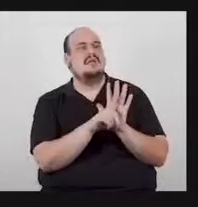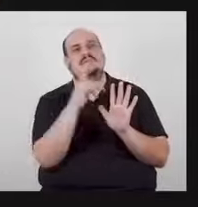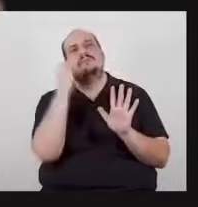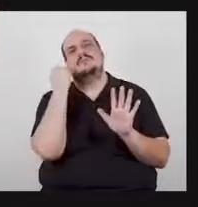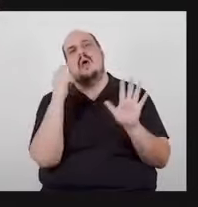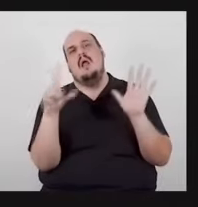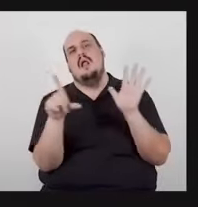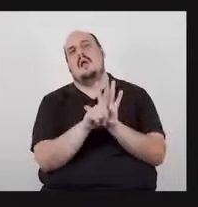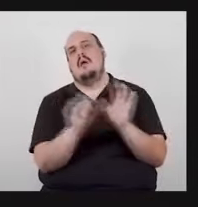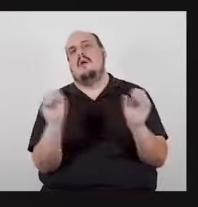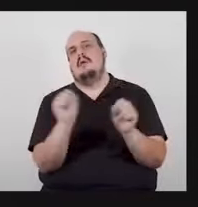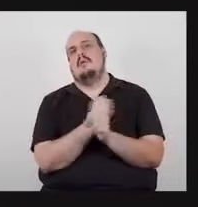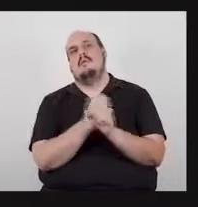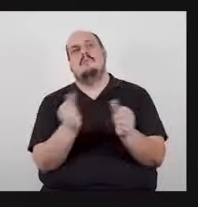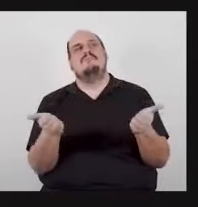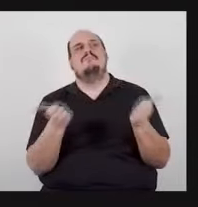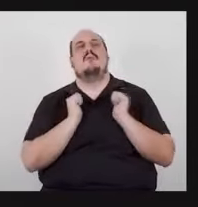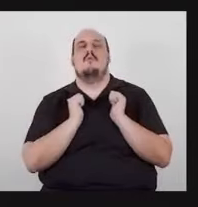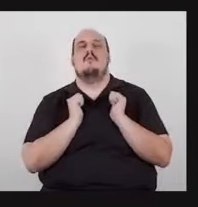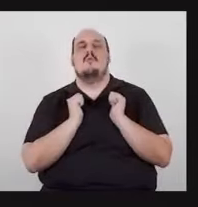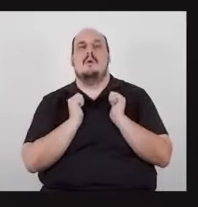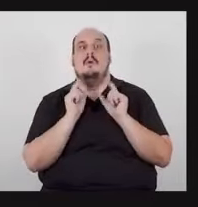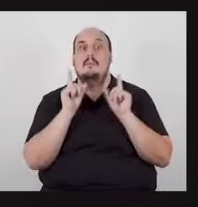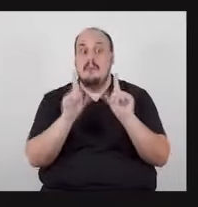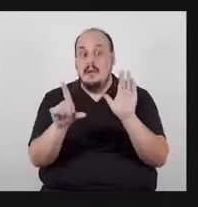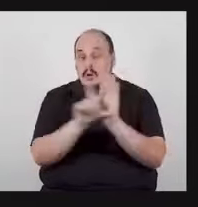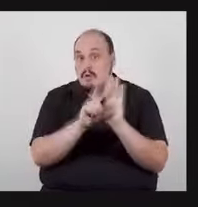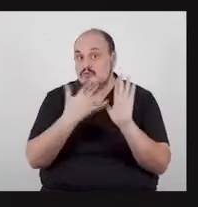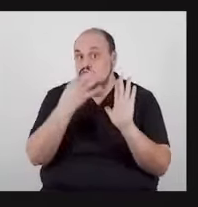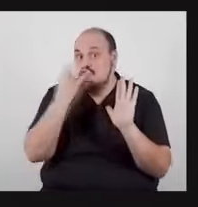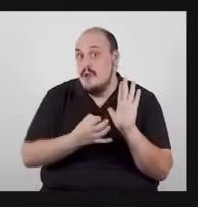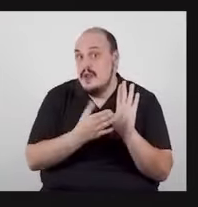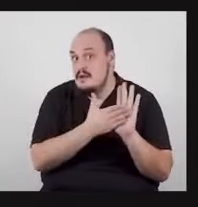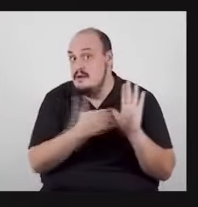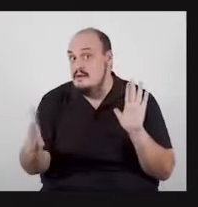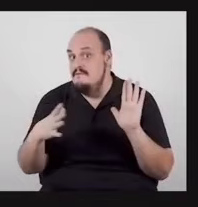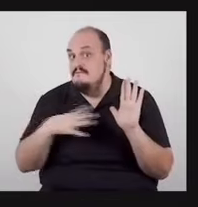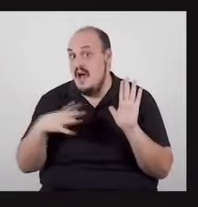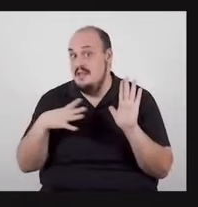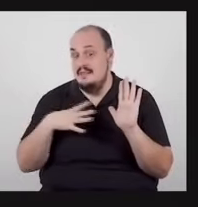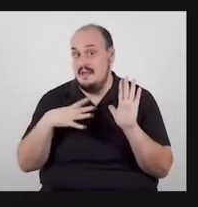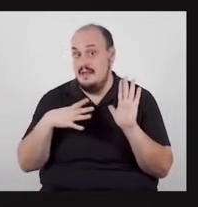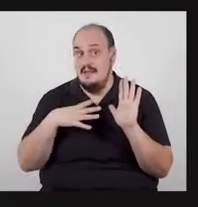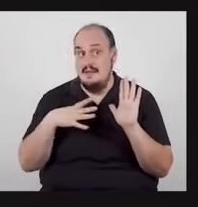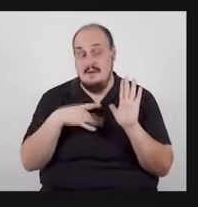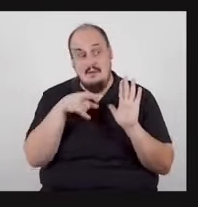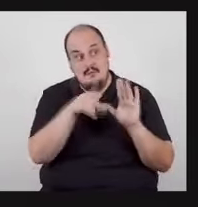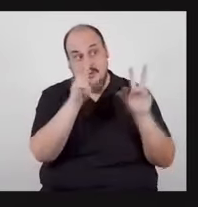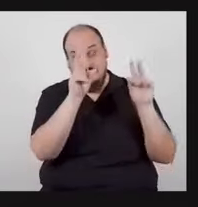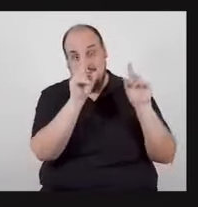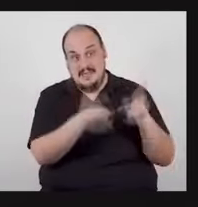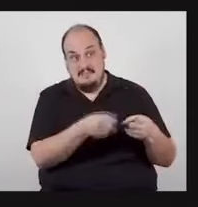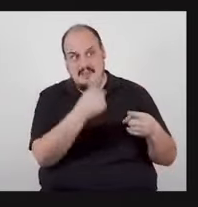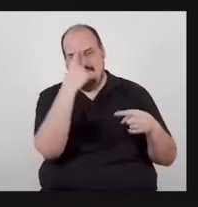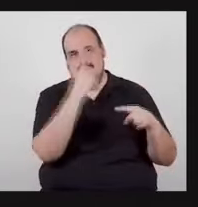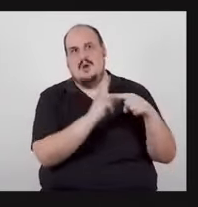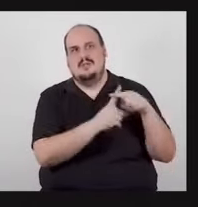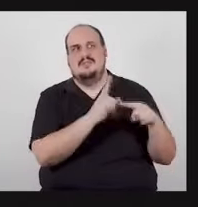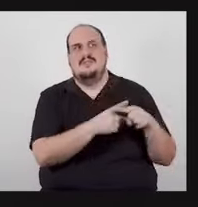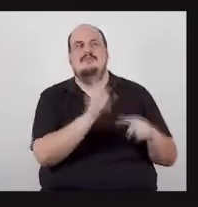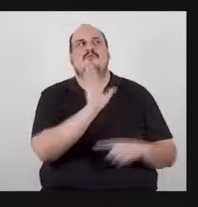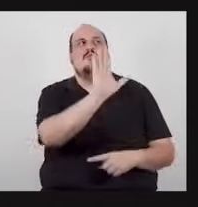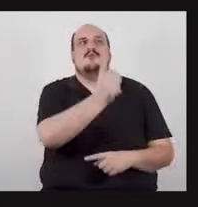ya es ley. Ahora, en la ejecución, sos igual de positivo, tenés la esperanza